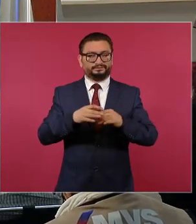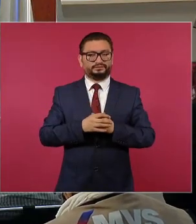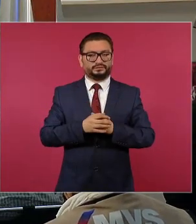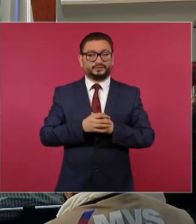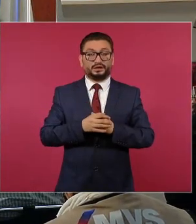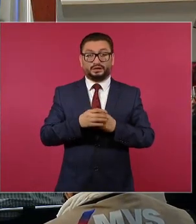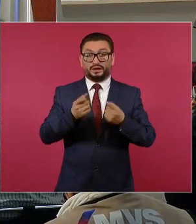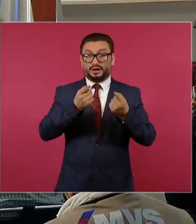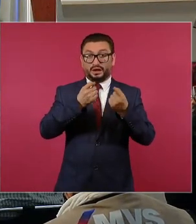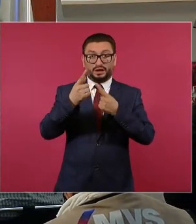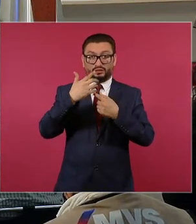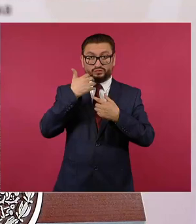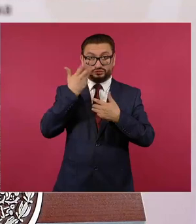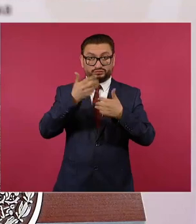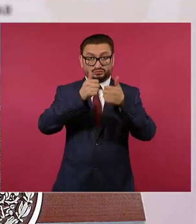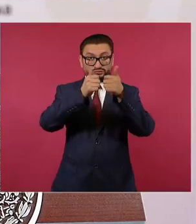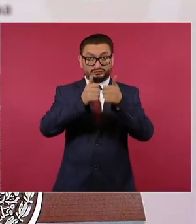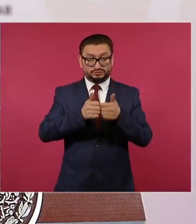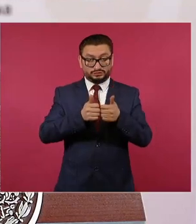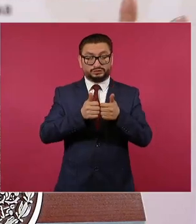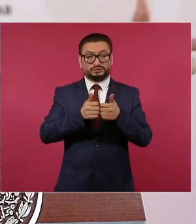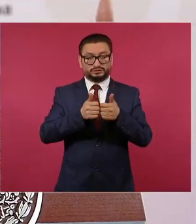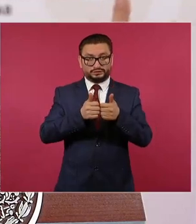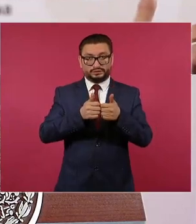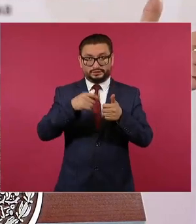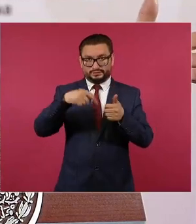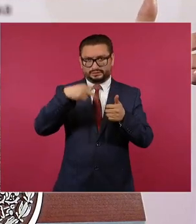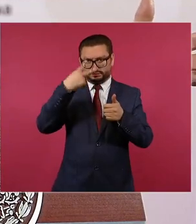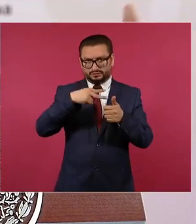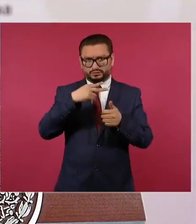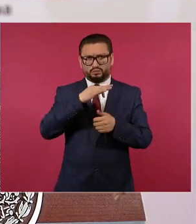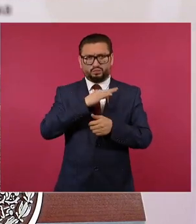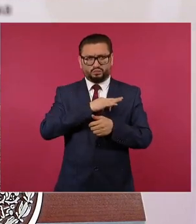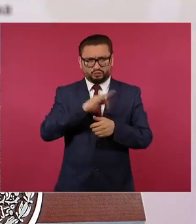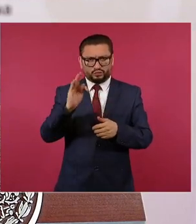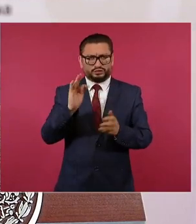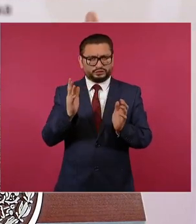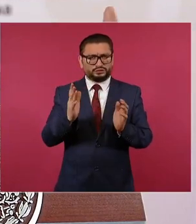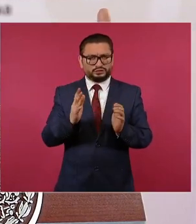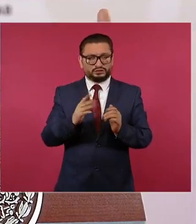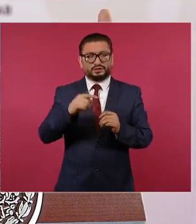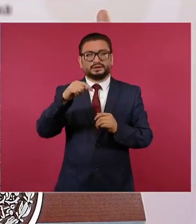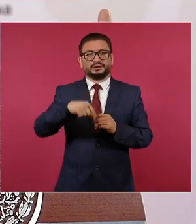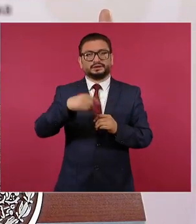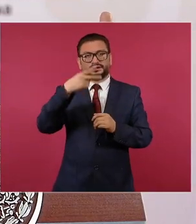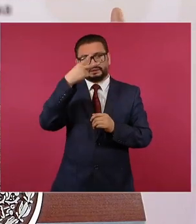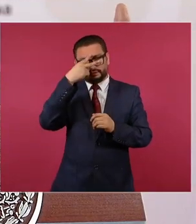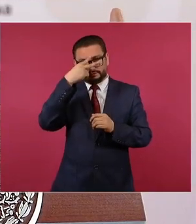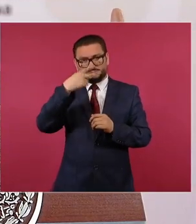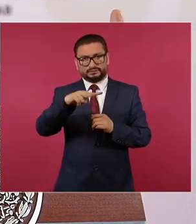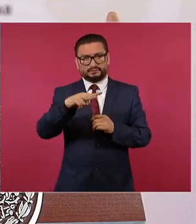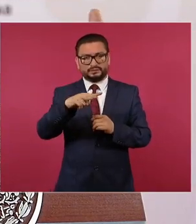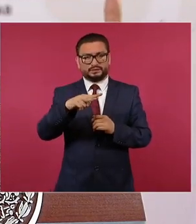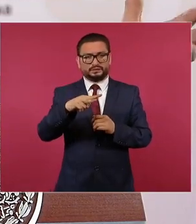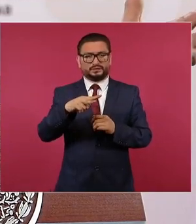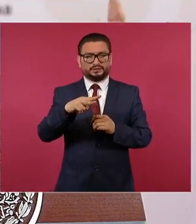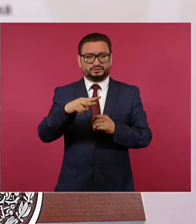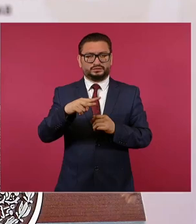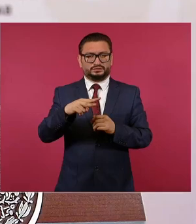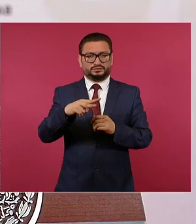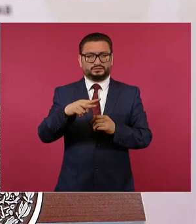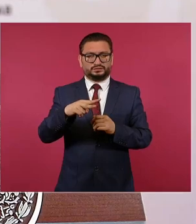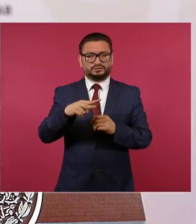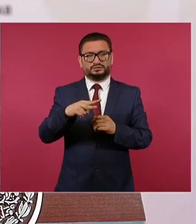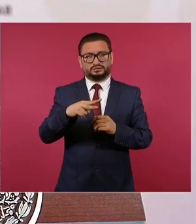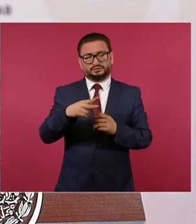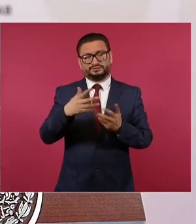y los que quieren quedarse en México lo pueden hacer. México y eso